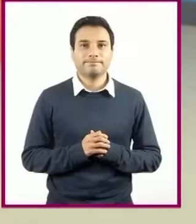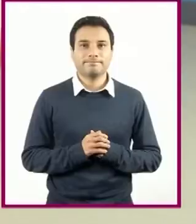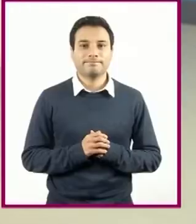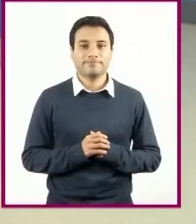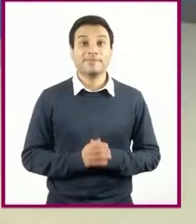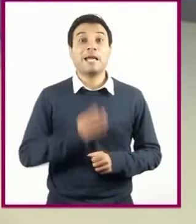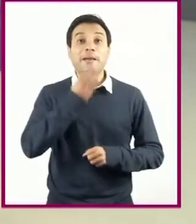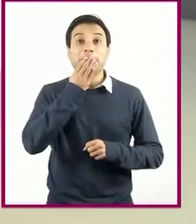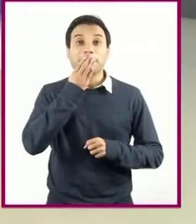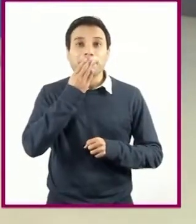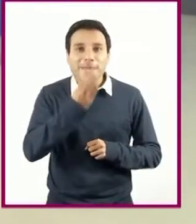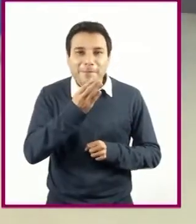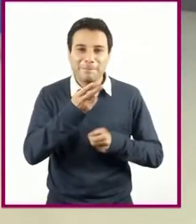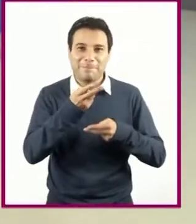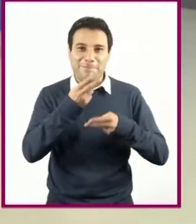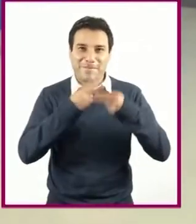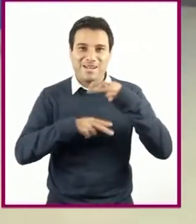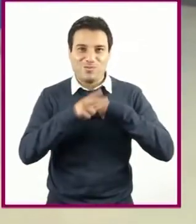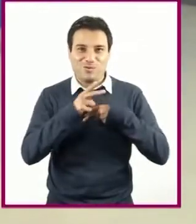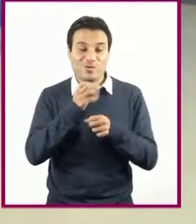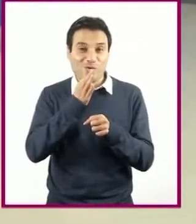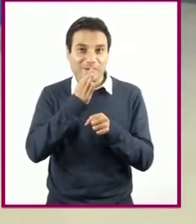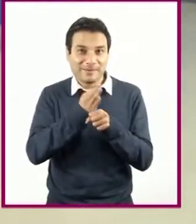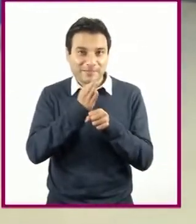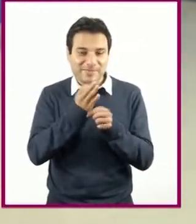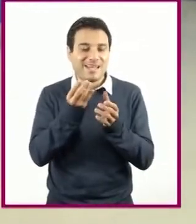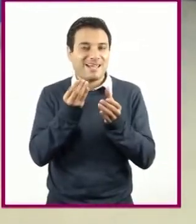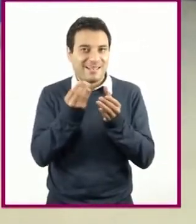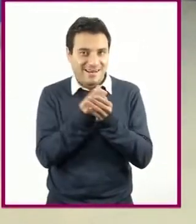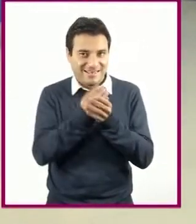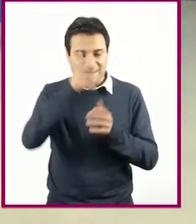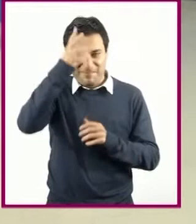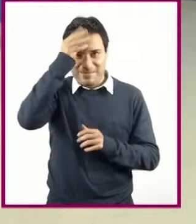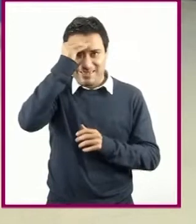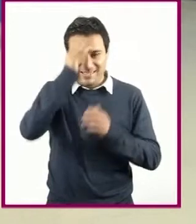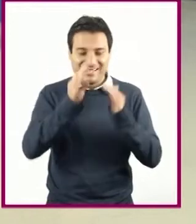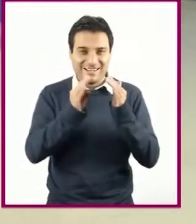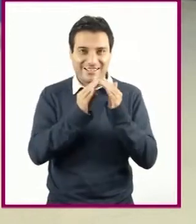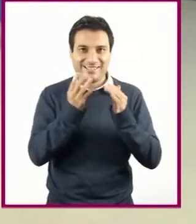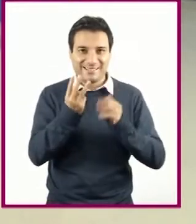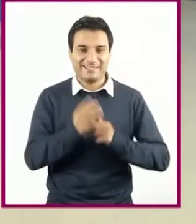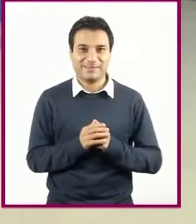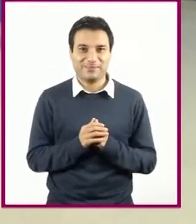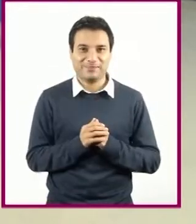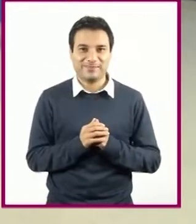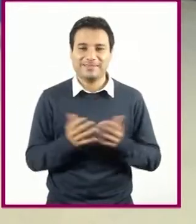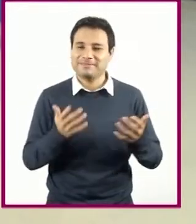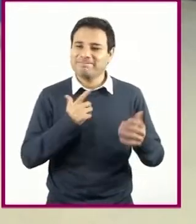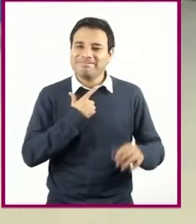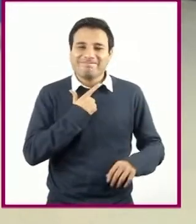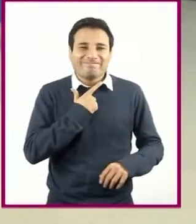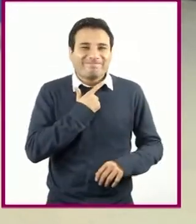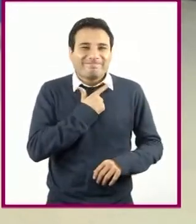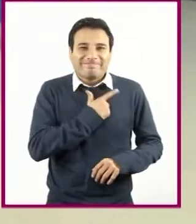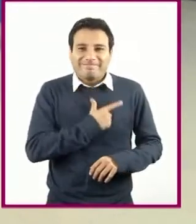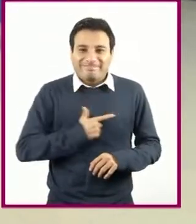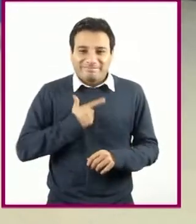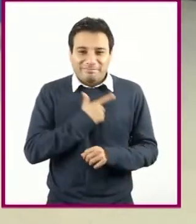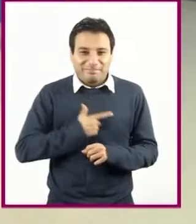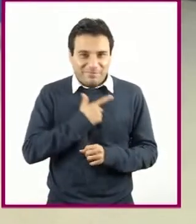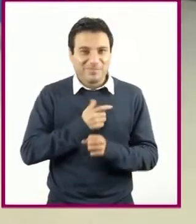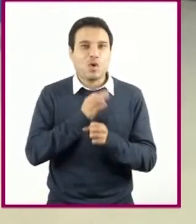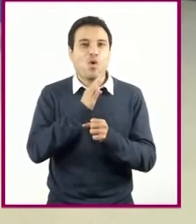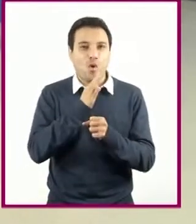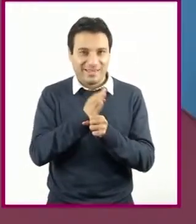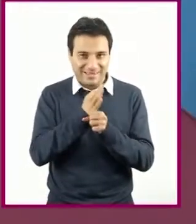Sean bienvenidas y bienvenidos a una sesión más de Aprende en Casa 3. Es un enorme gusto estar de nuevo